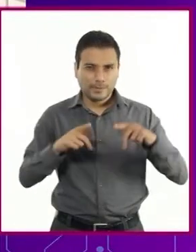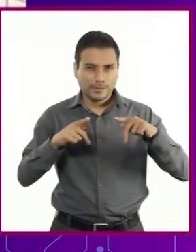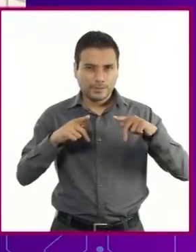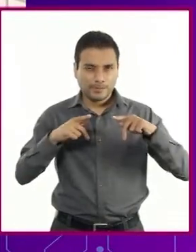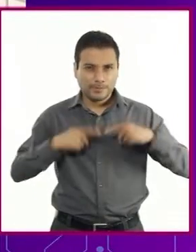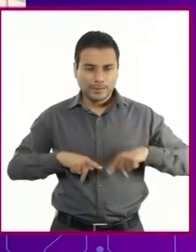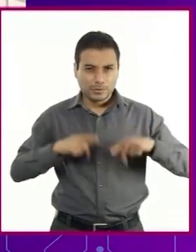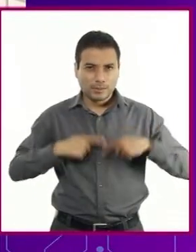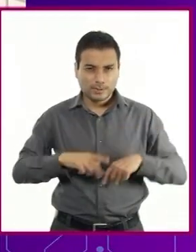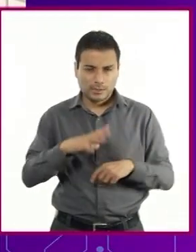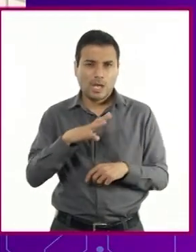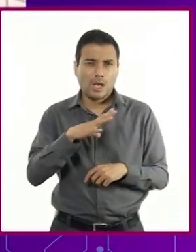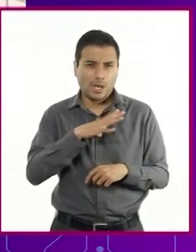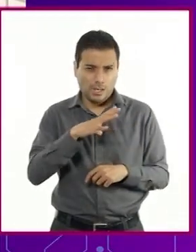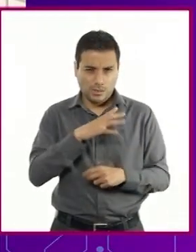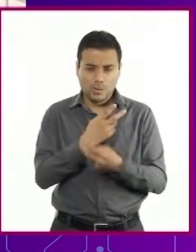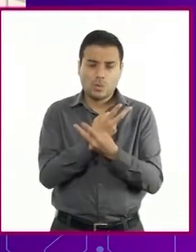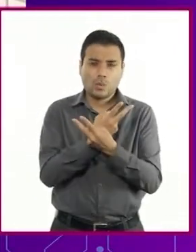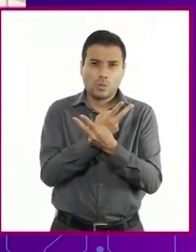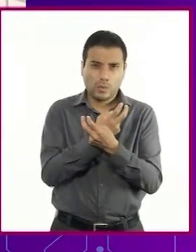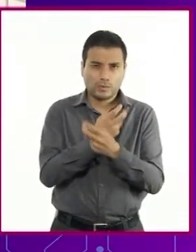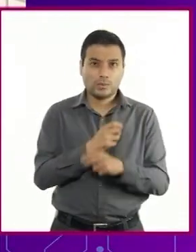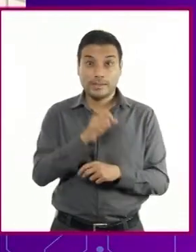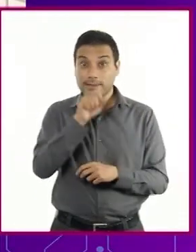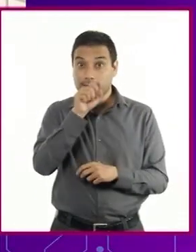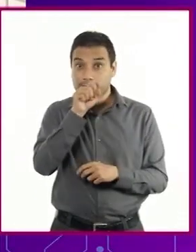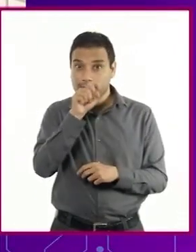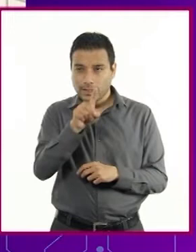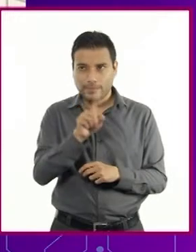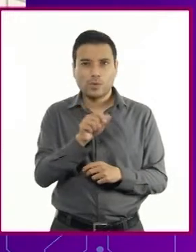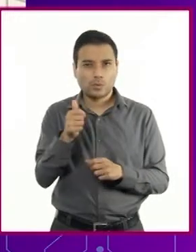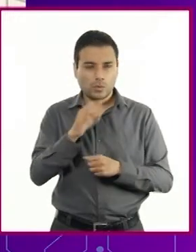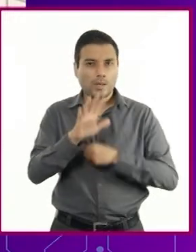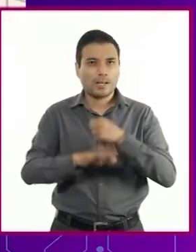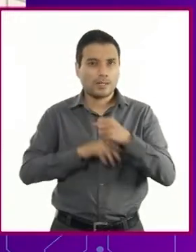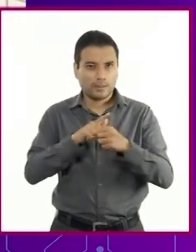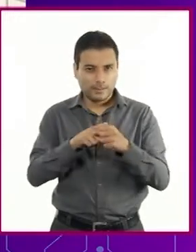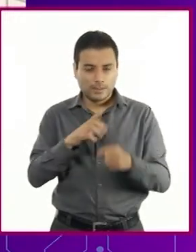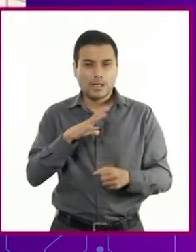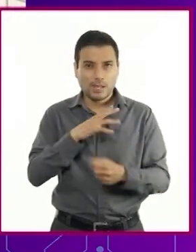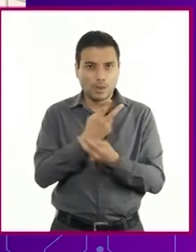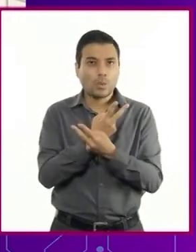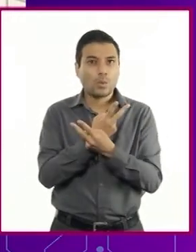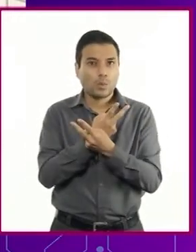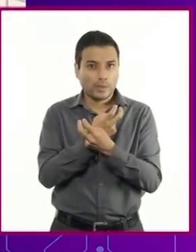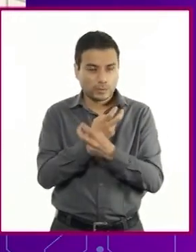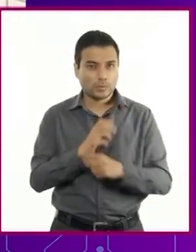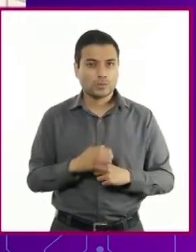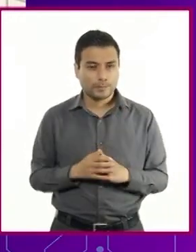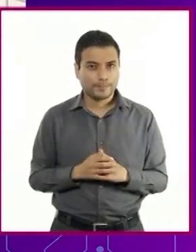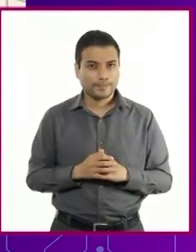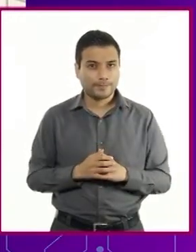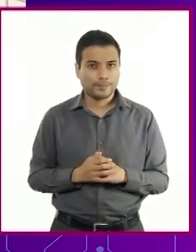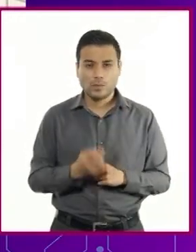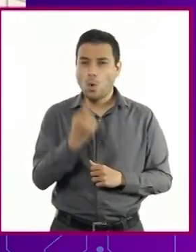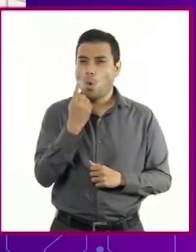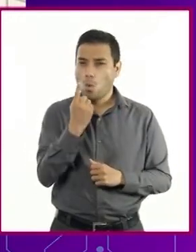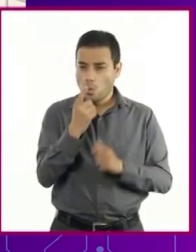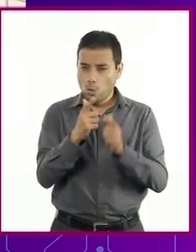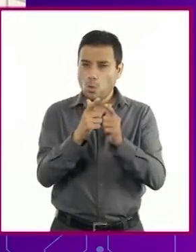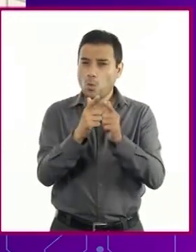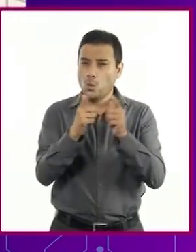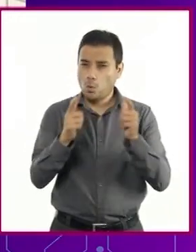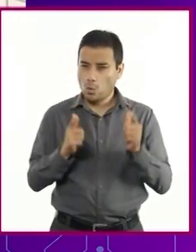sistema esquelético, maestra Brenda. Entre los seres vivos, específicamente en el reino animal, existe un grupo muy